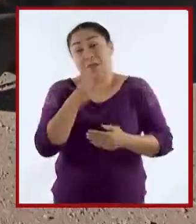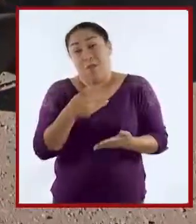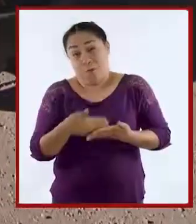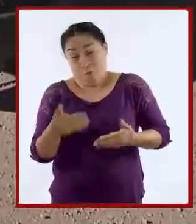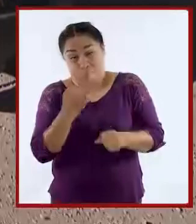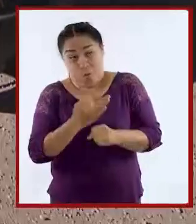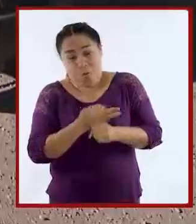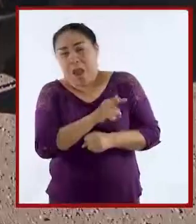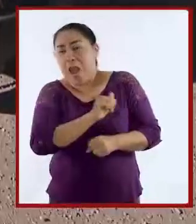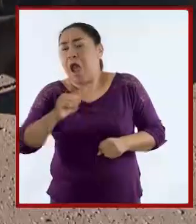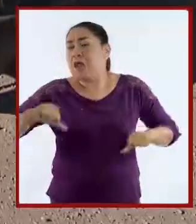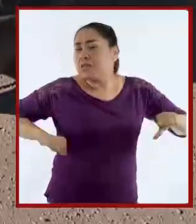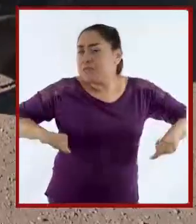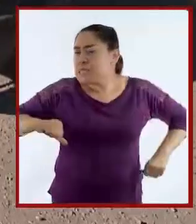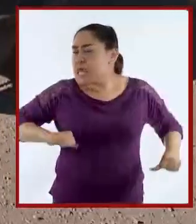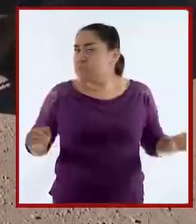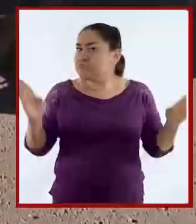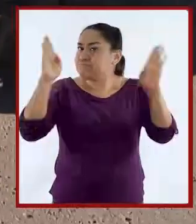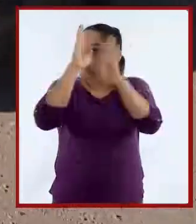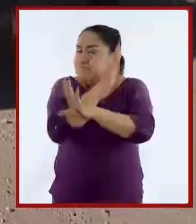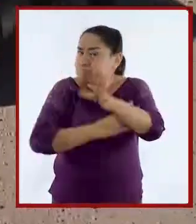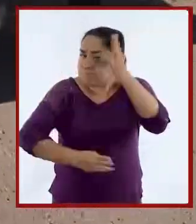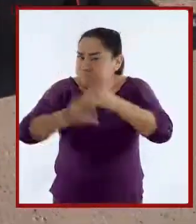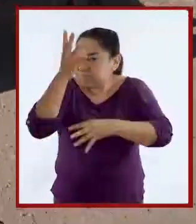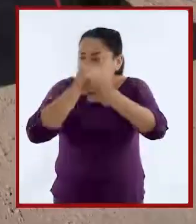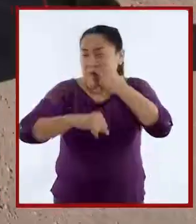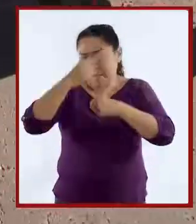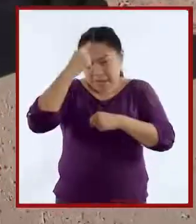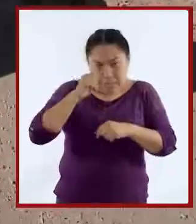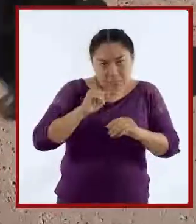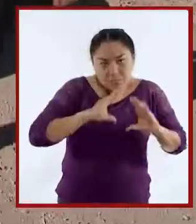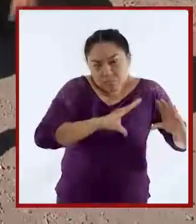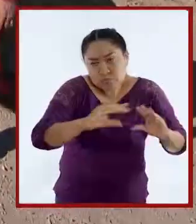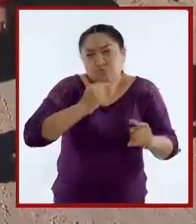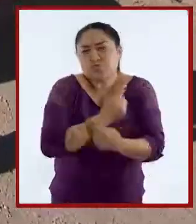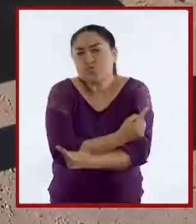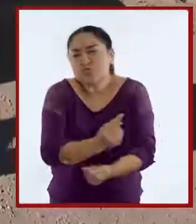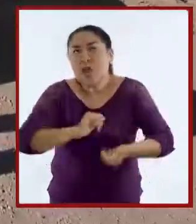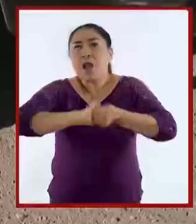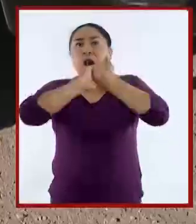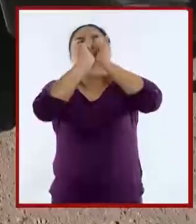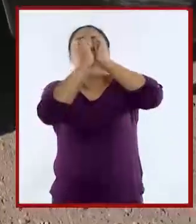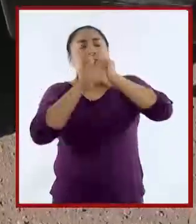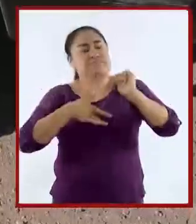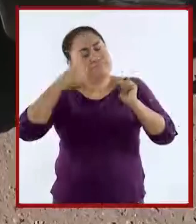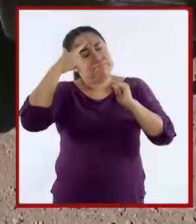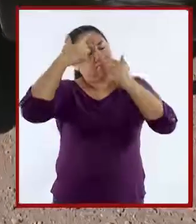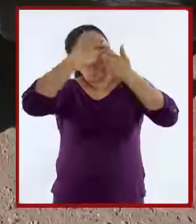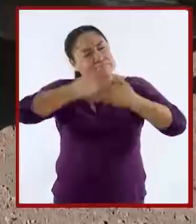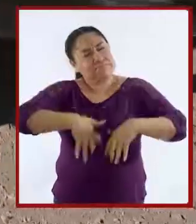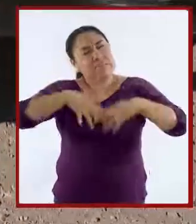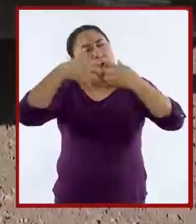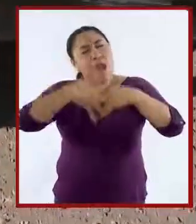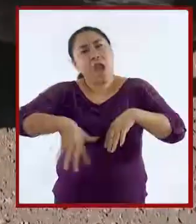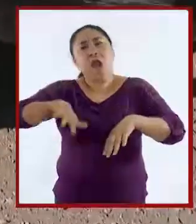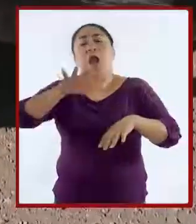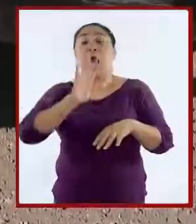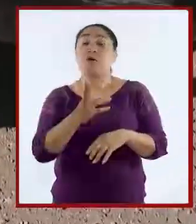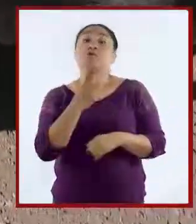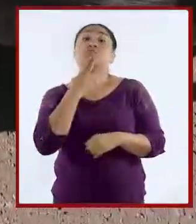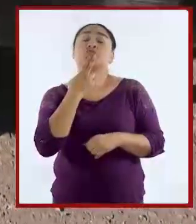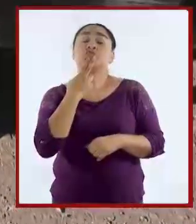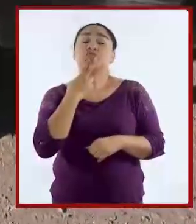Pero este tipo de actividades lúdicas, de actividades que retan a los niños a pensar, son muy importantes para que ellos